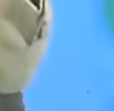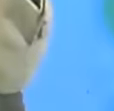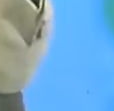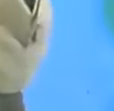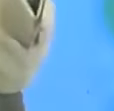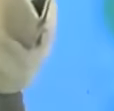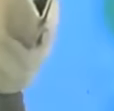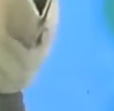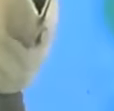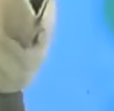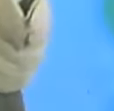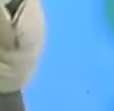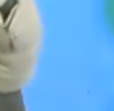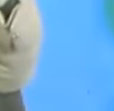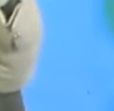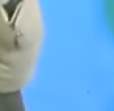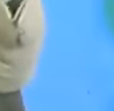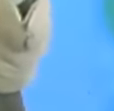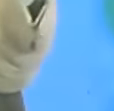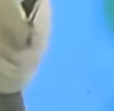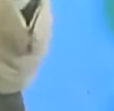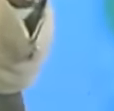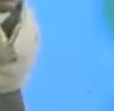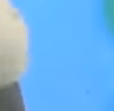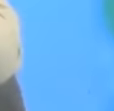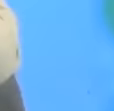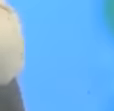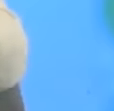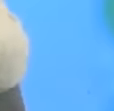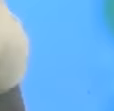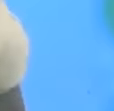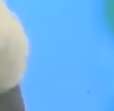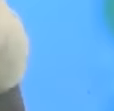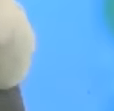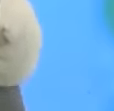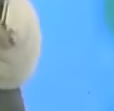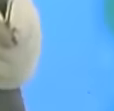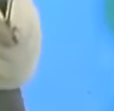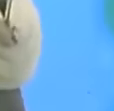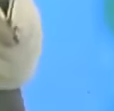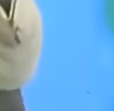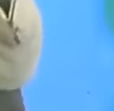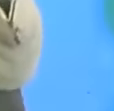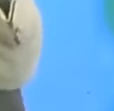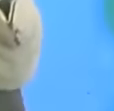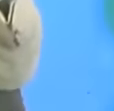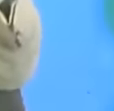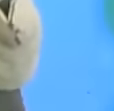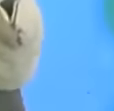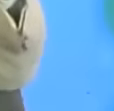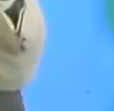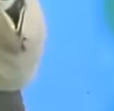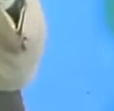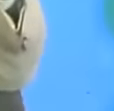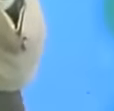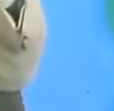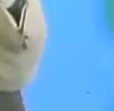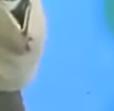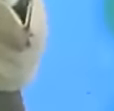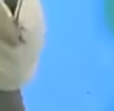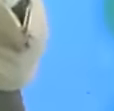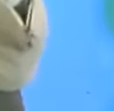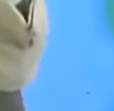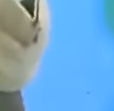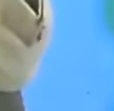norteamericano son los mismos apellidos son las abuelas y los abuelos de las castas actuales que no quieren que se niegan a